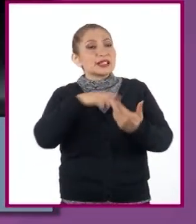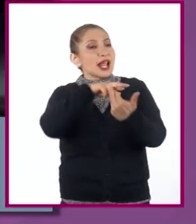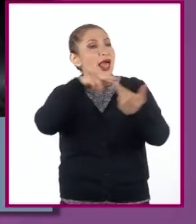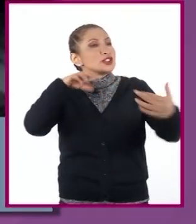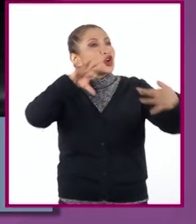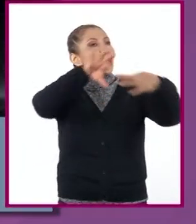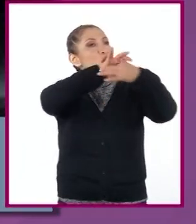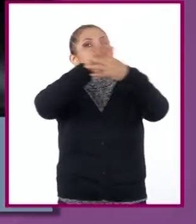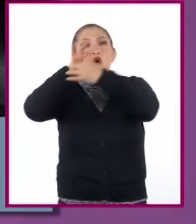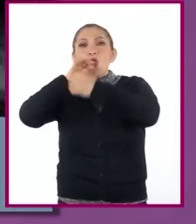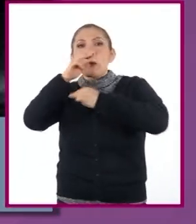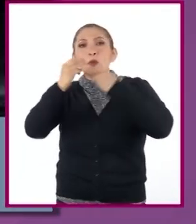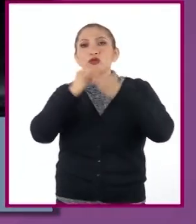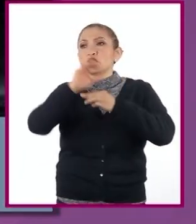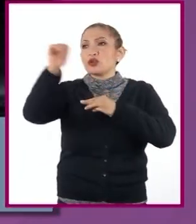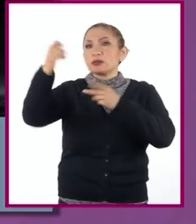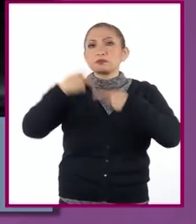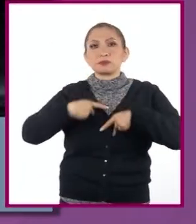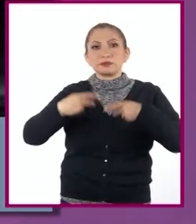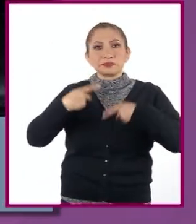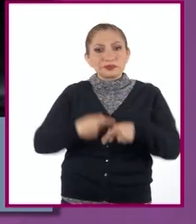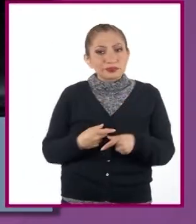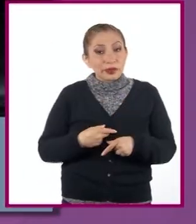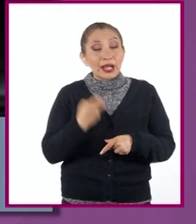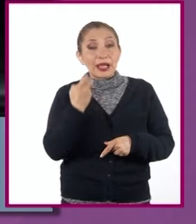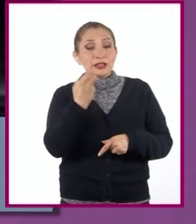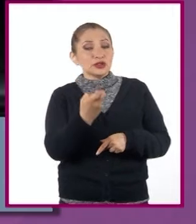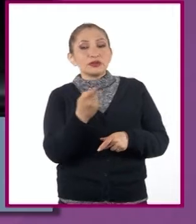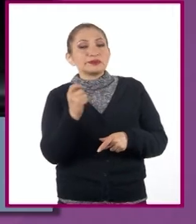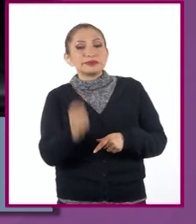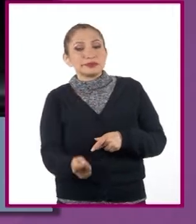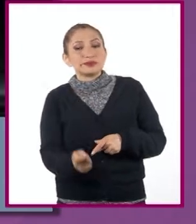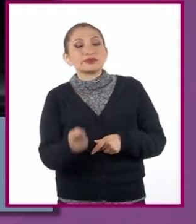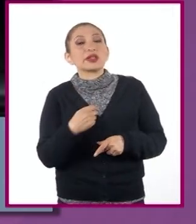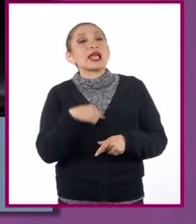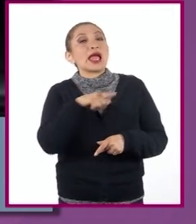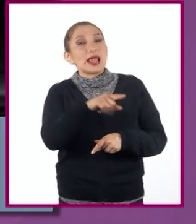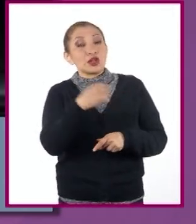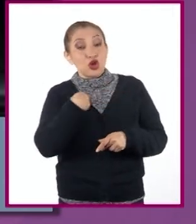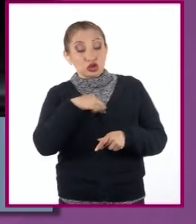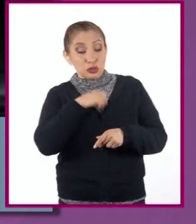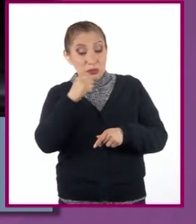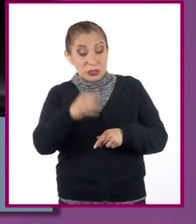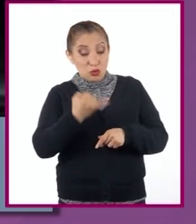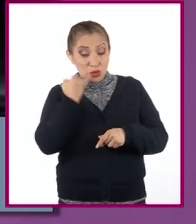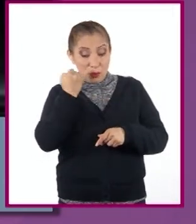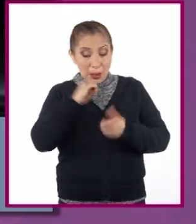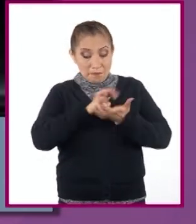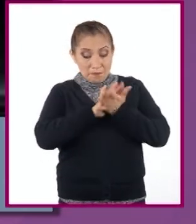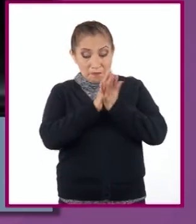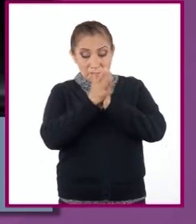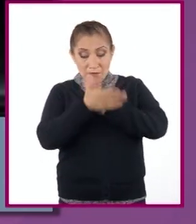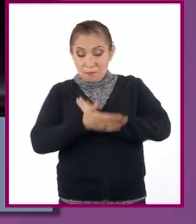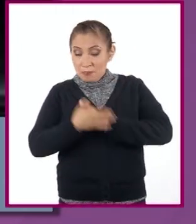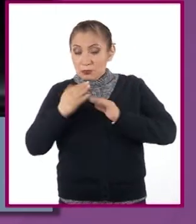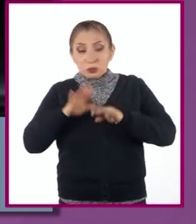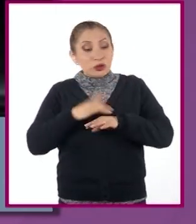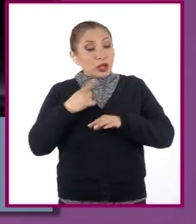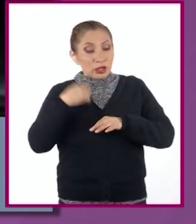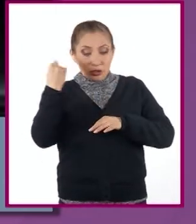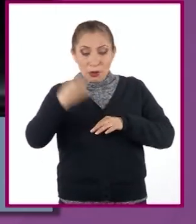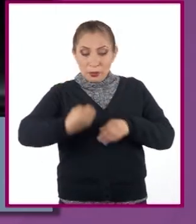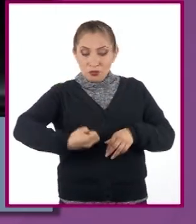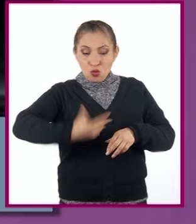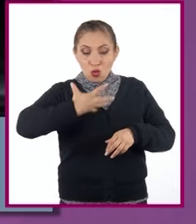el mundo y con los otros. En este sentido, somos creaciones de nuestra lengua. Existimos porque nos